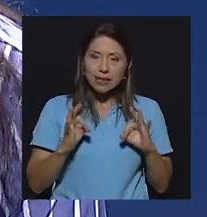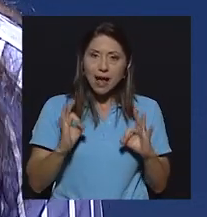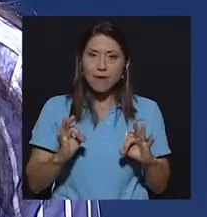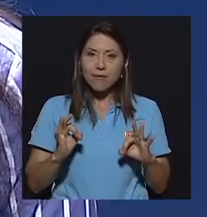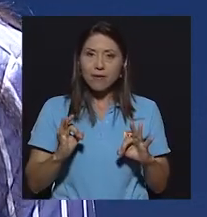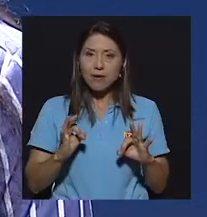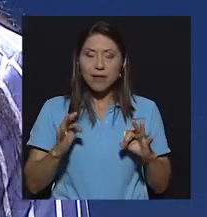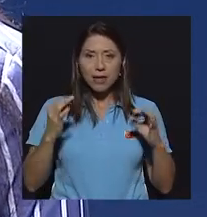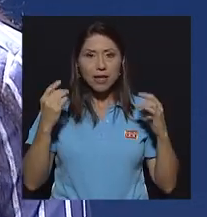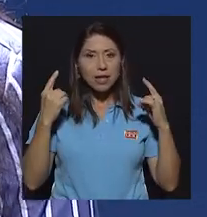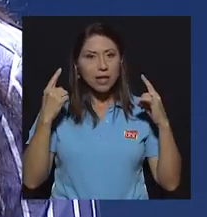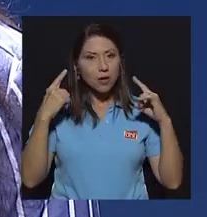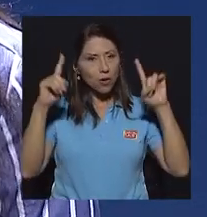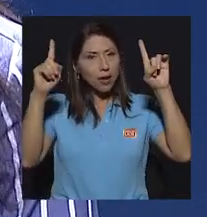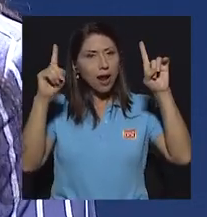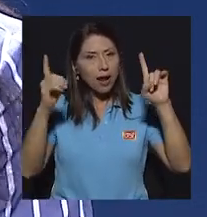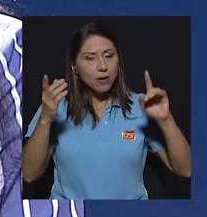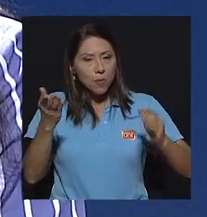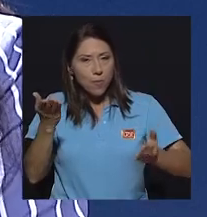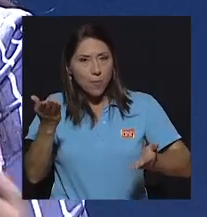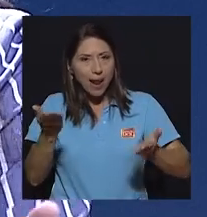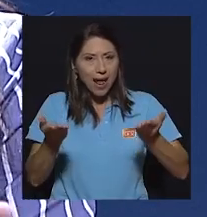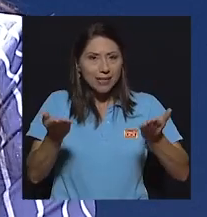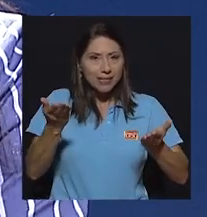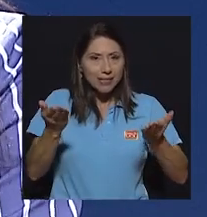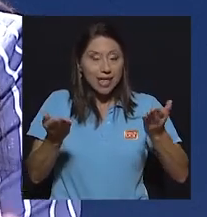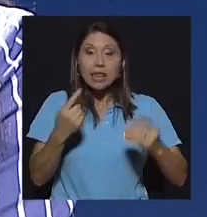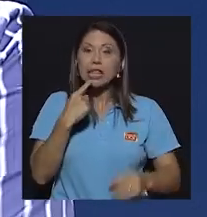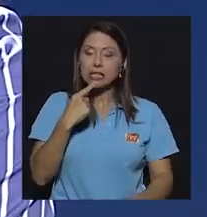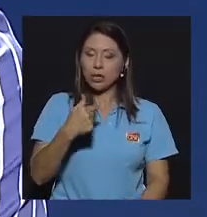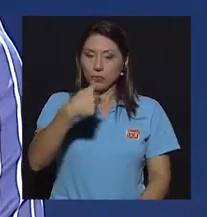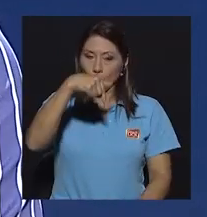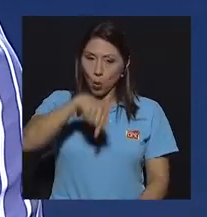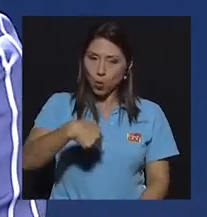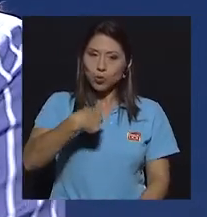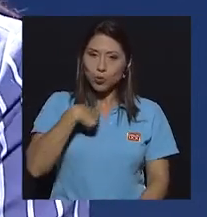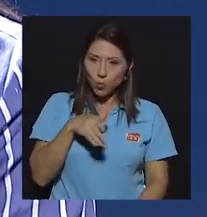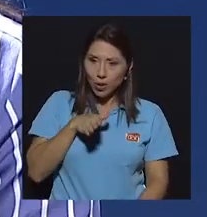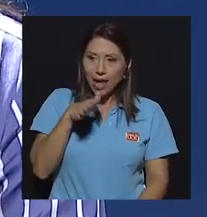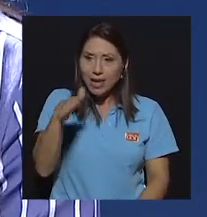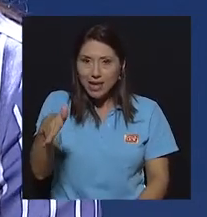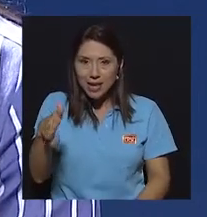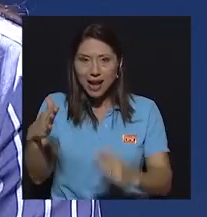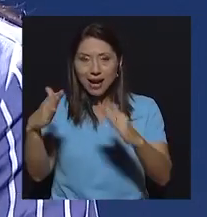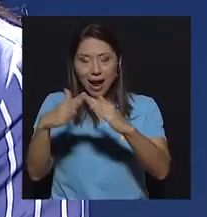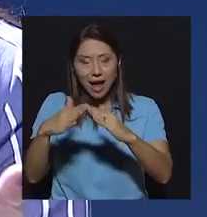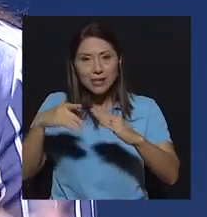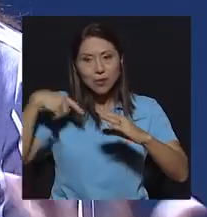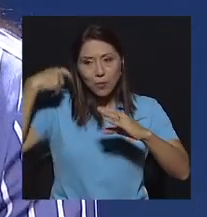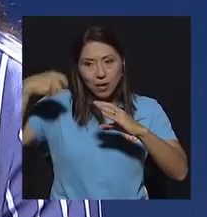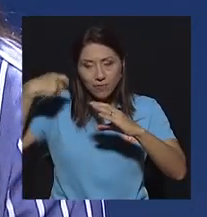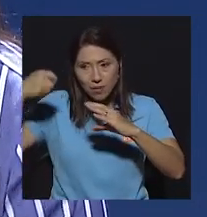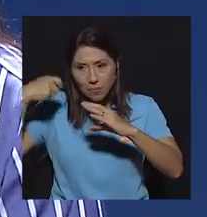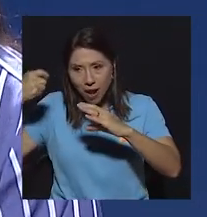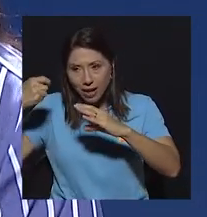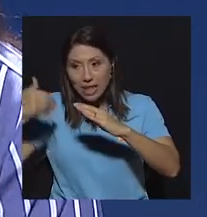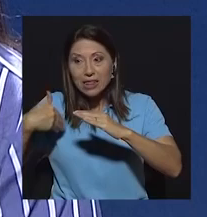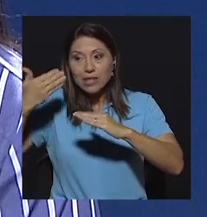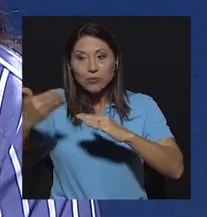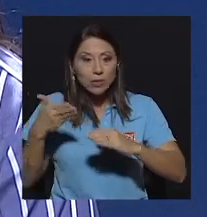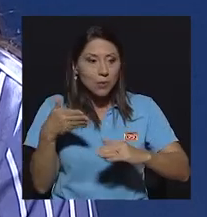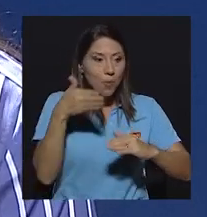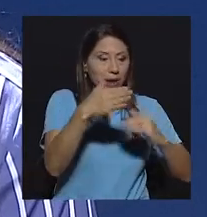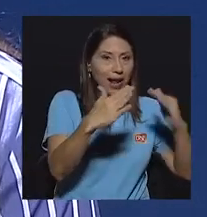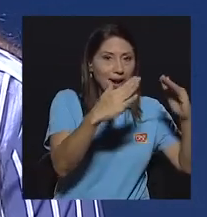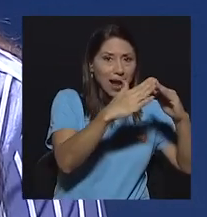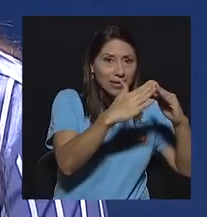y lograr realmente tener ese balance de poder decir, bueno, hoy voy a ir a filmar y voy a la casa, ¿verdad? Y no compartir lo que me